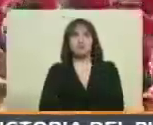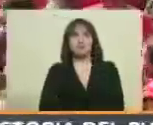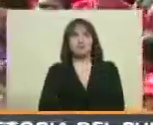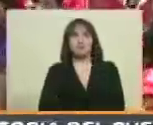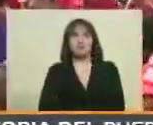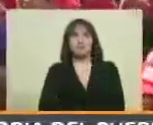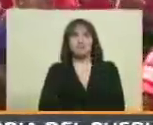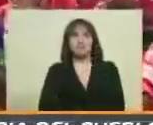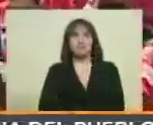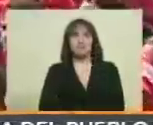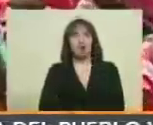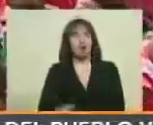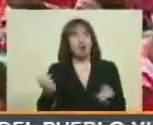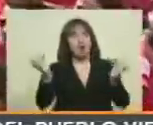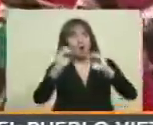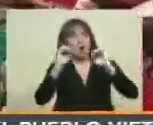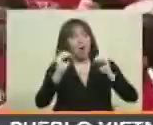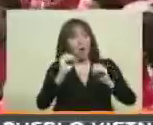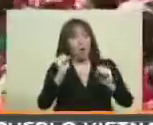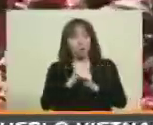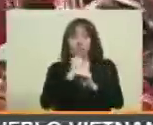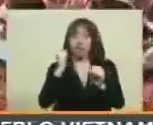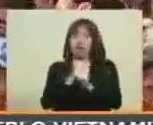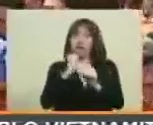pues por las buenas